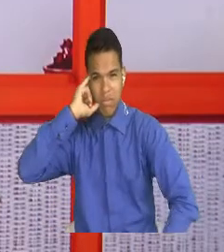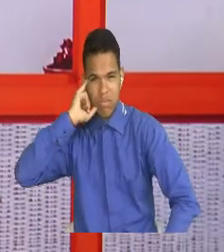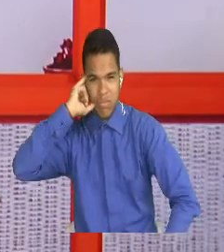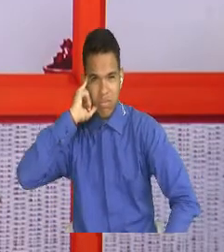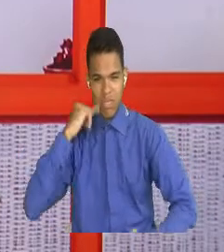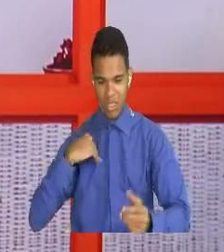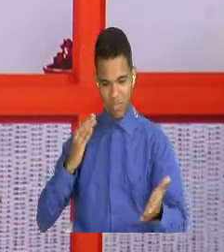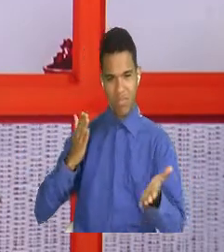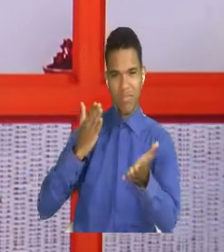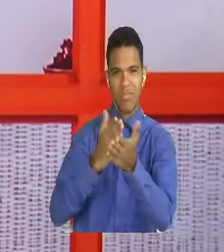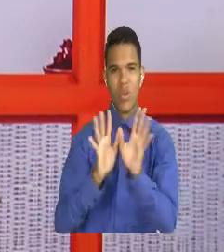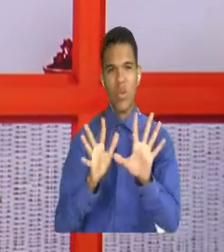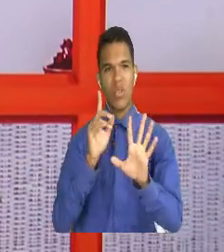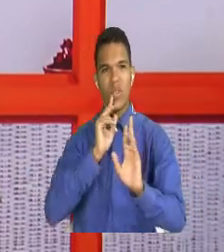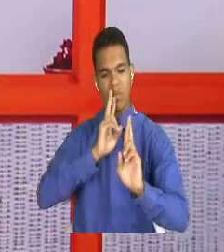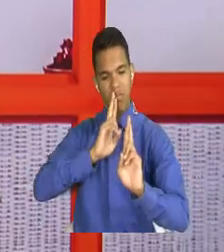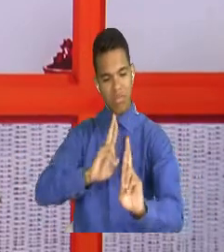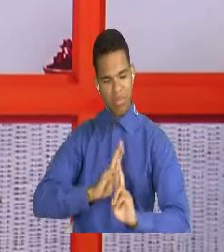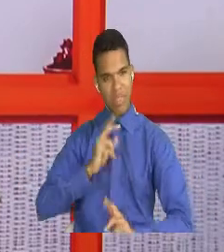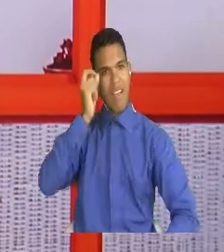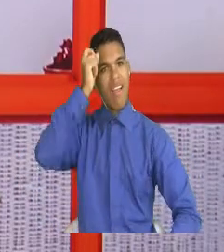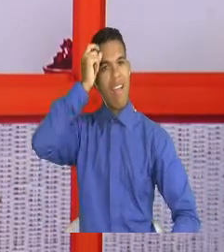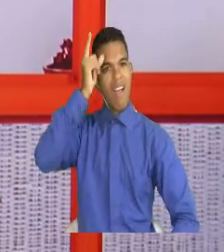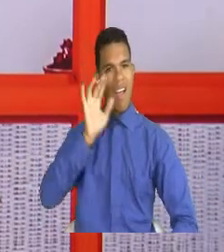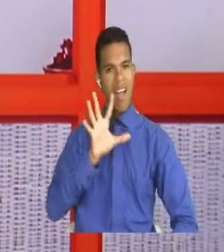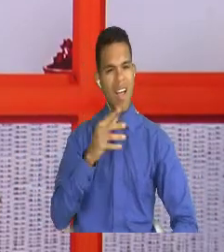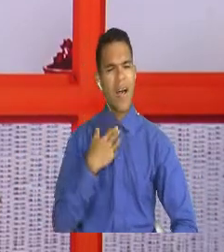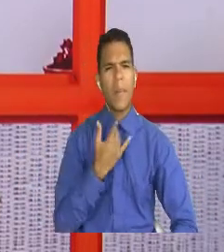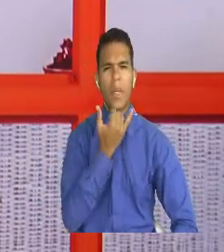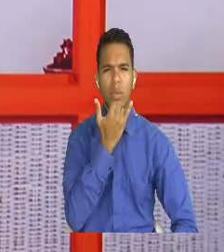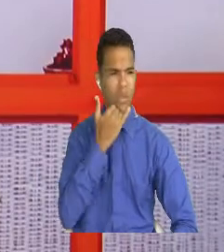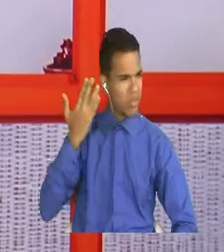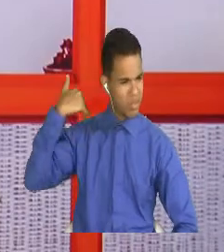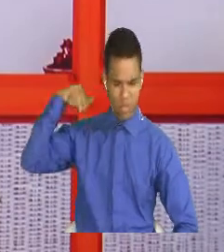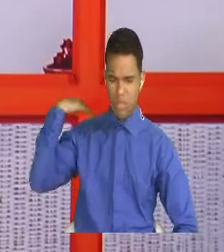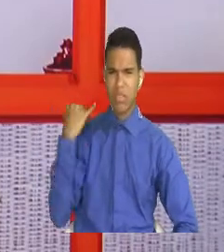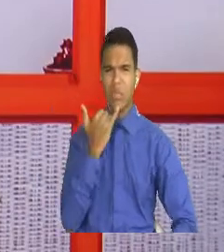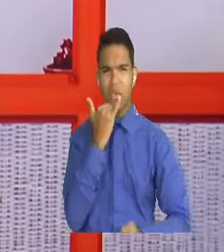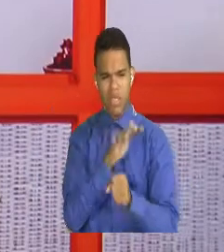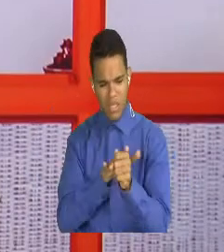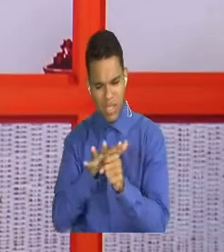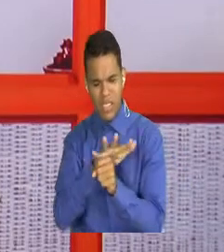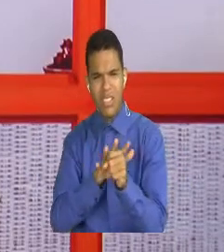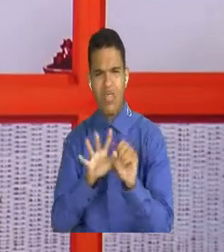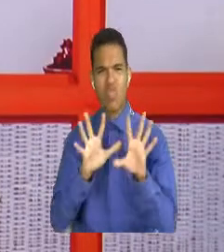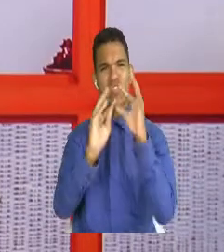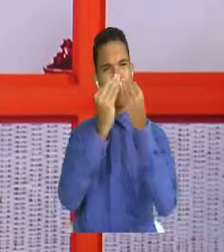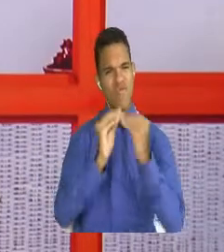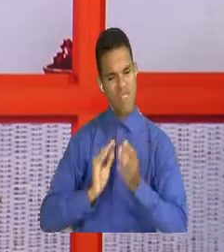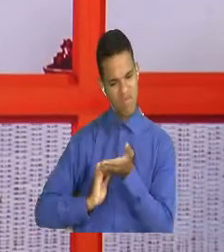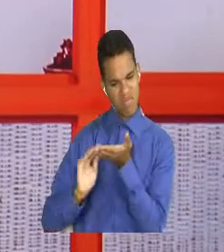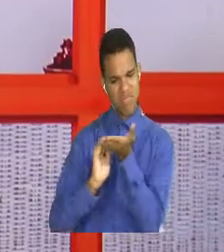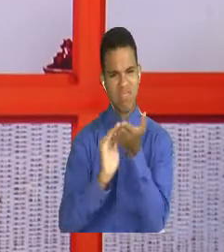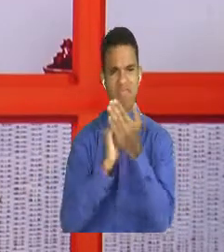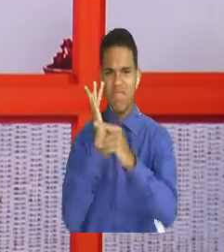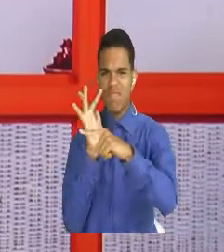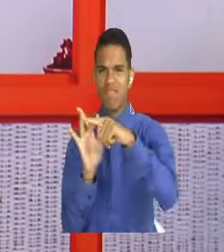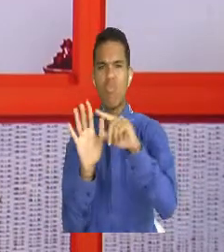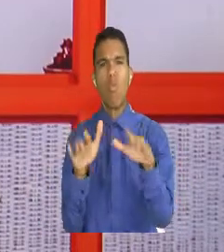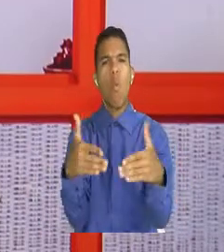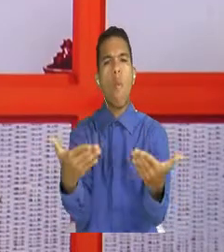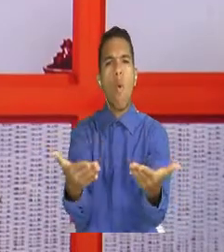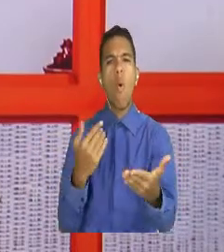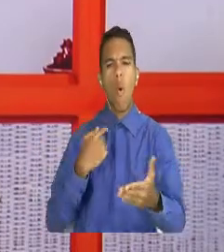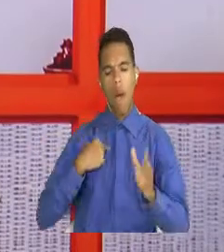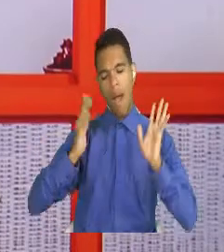objetivamente respuestas y comprender también qué nos está sucediendo, cuáles serían las mejores formas o las mejores herramientas para nosotros dar